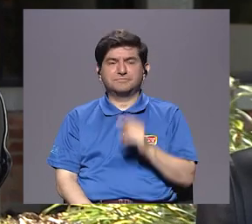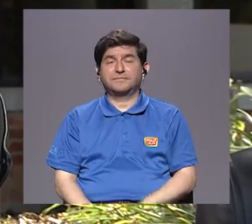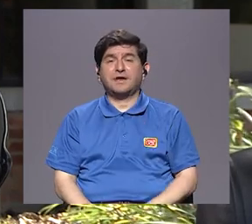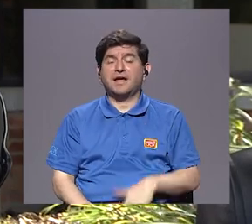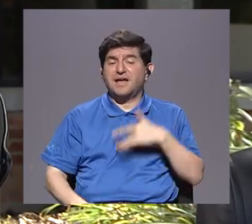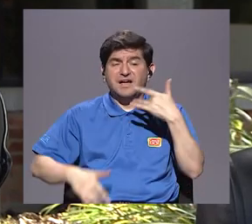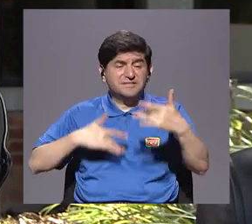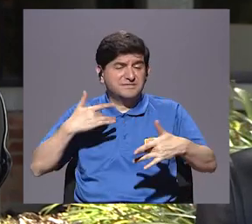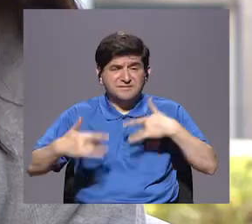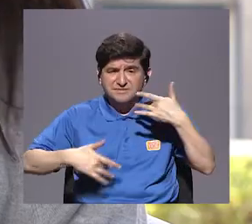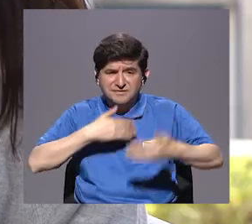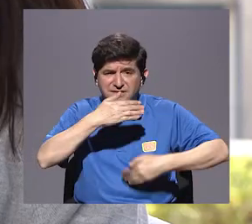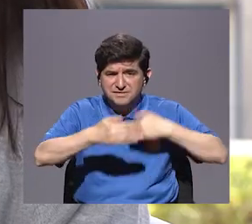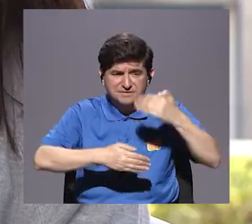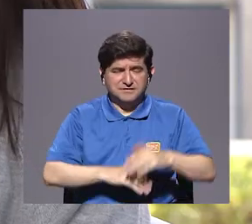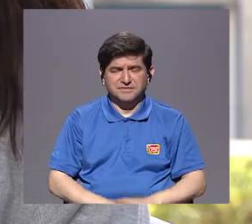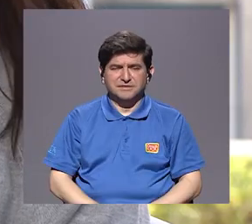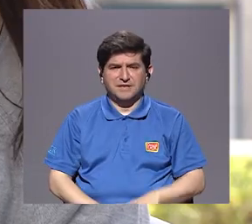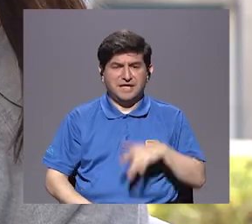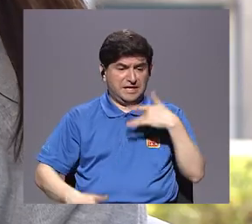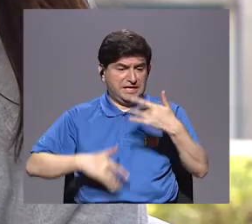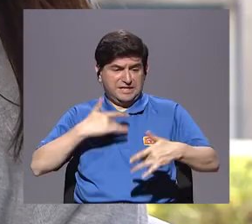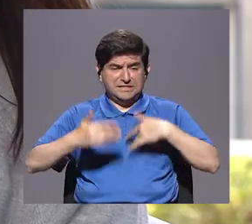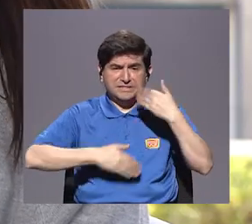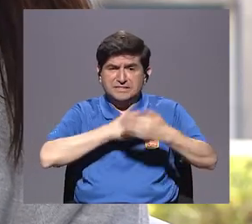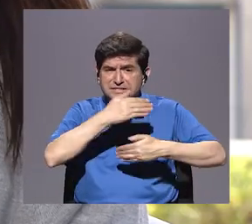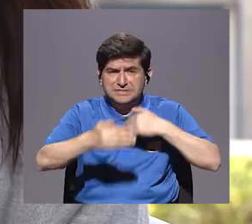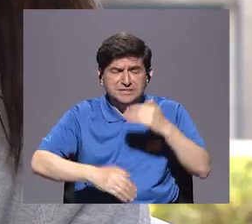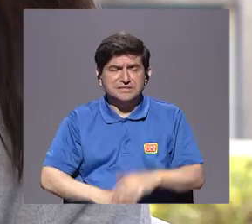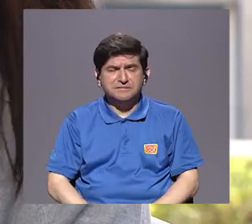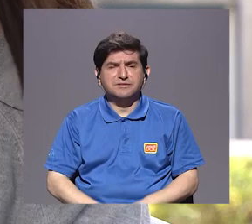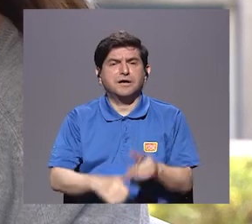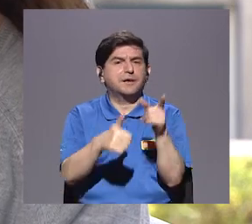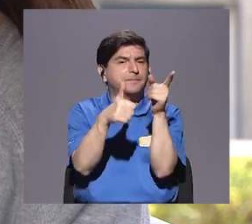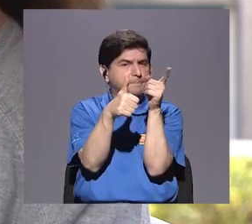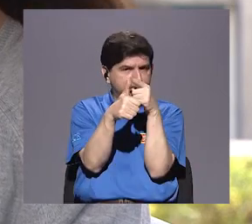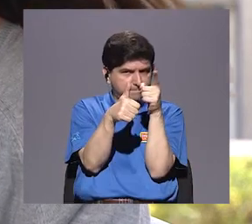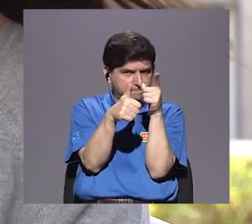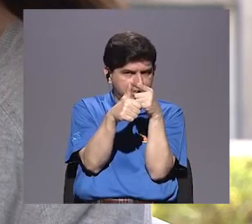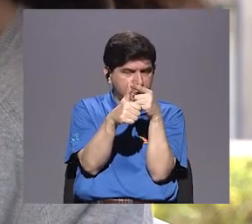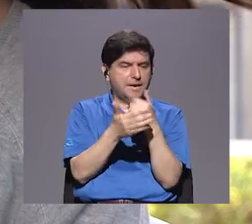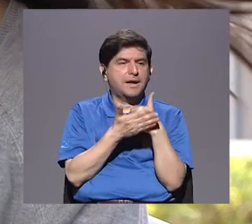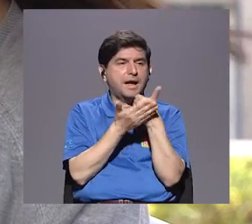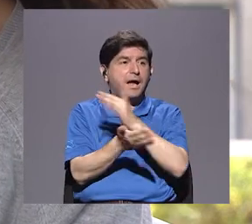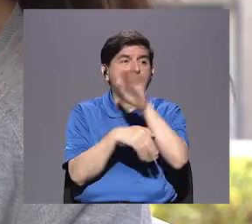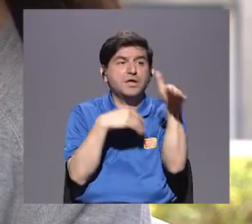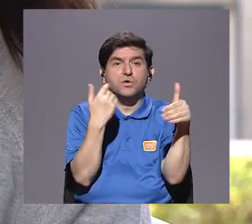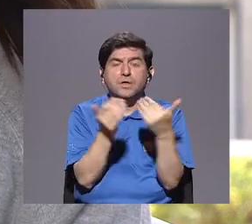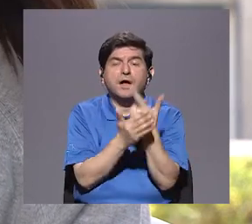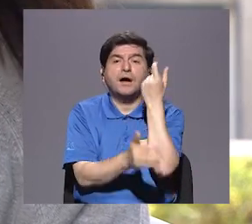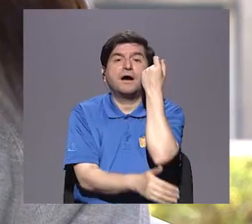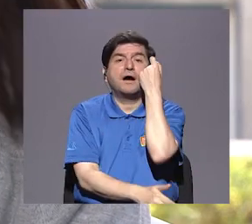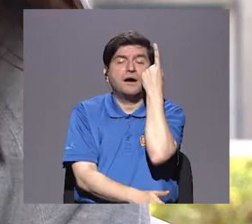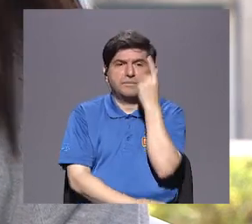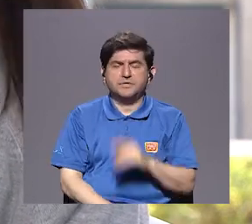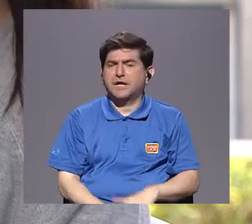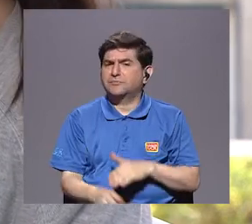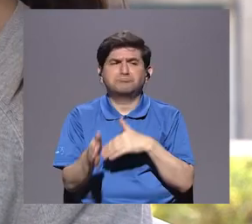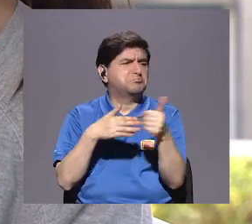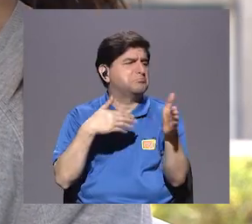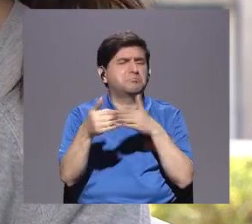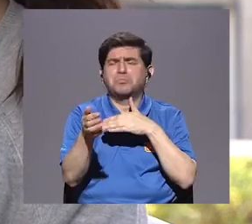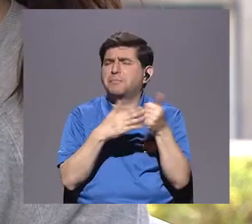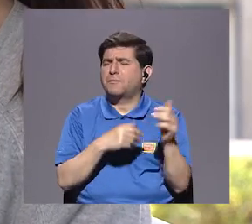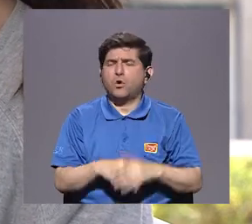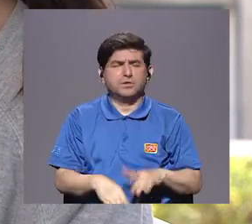la sensibilización, y la sensibilización viene a primero ayudar a todos a entendernos que no importa